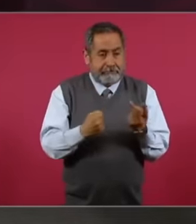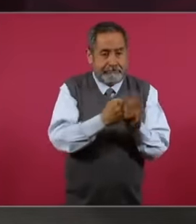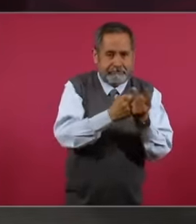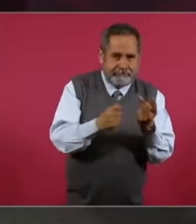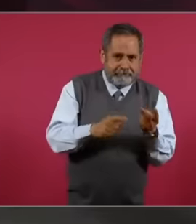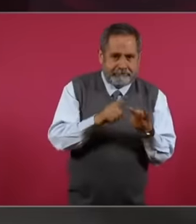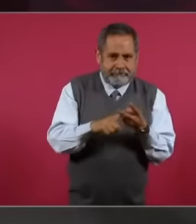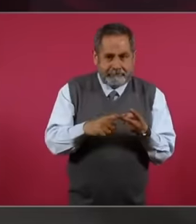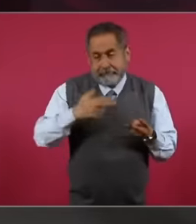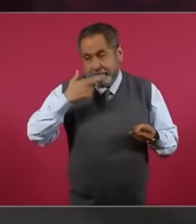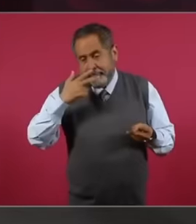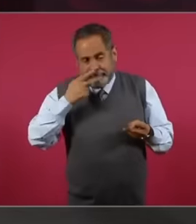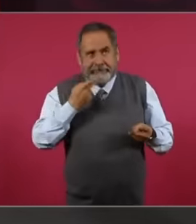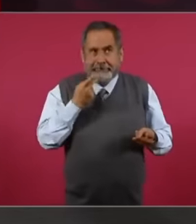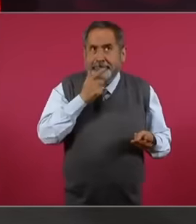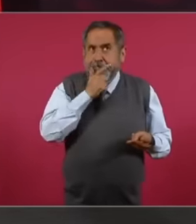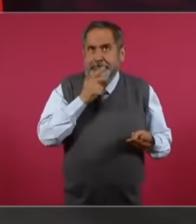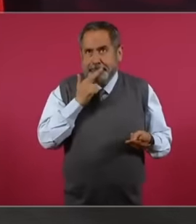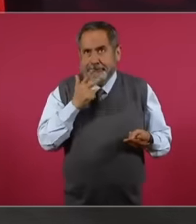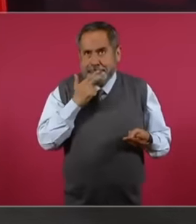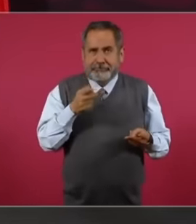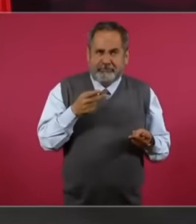ya va mejorando mi inglés, ¿verdad?